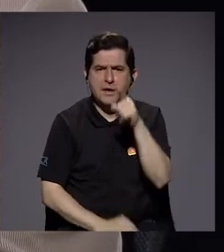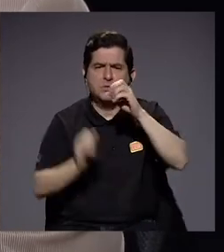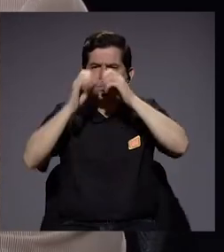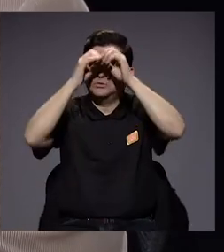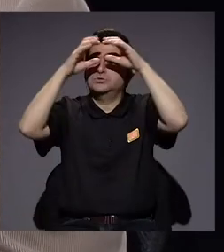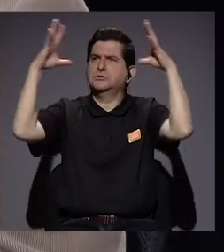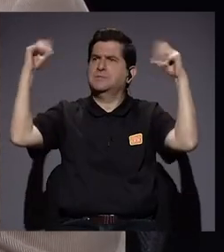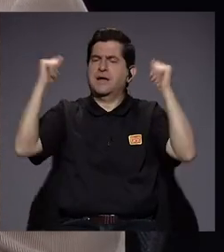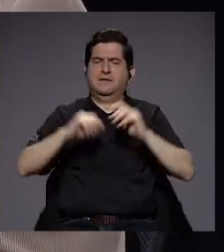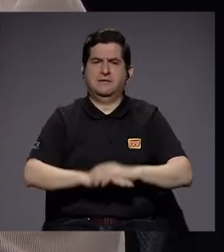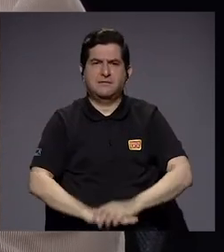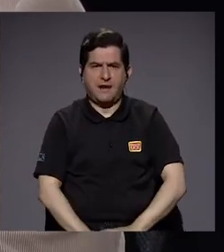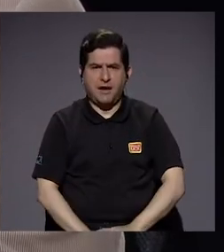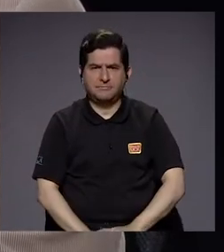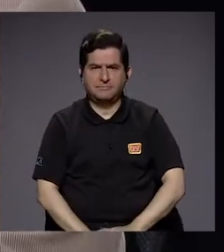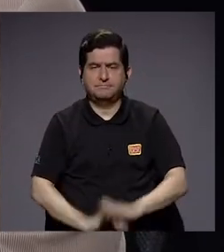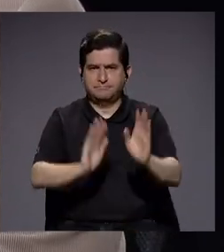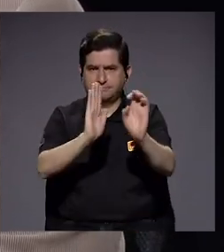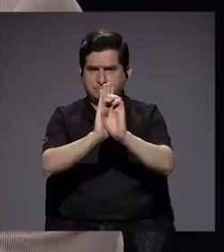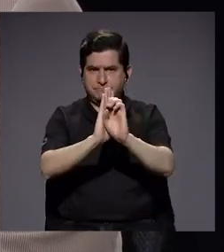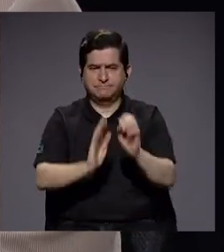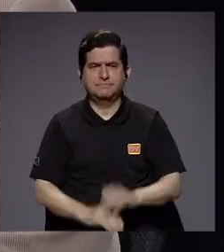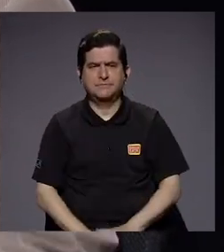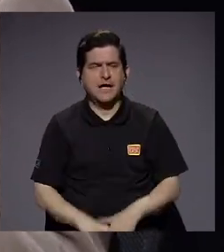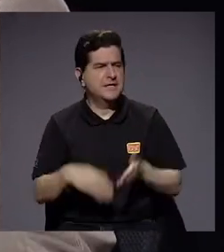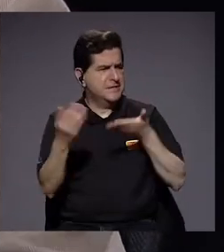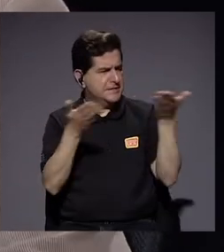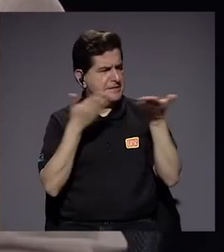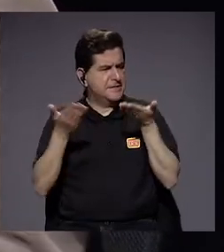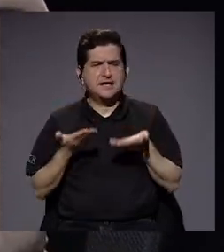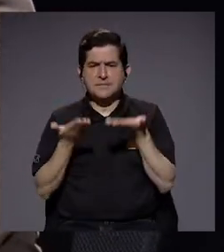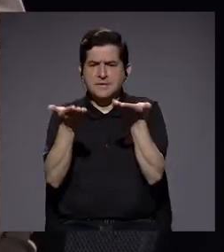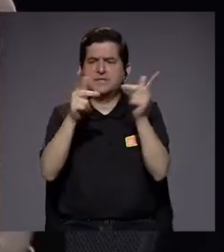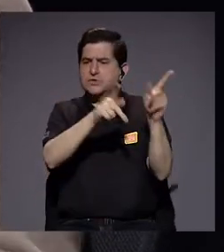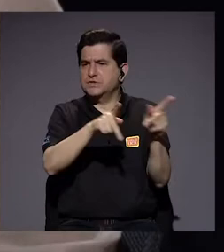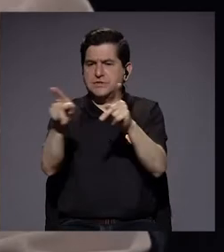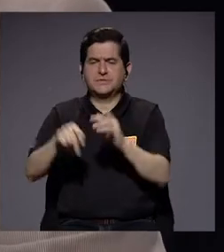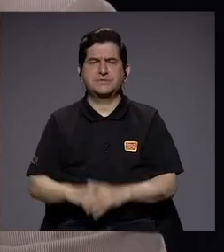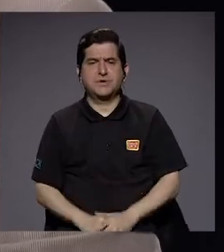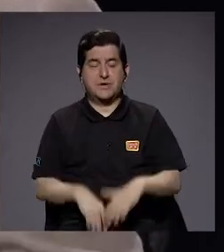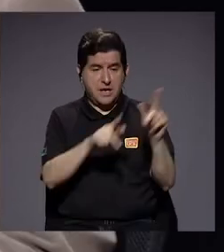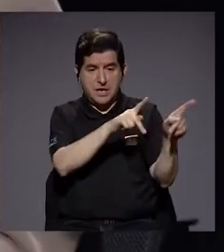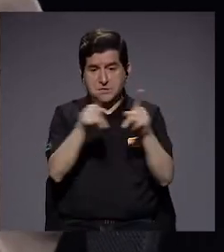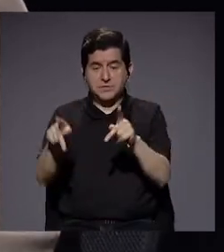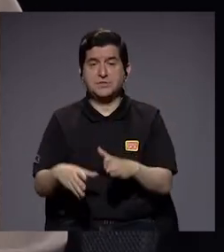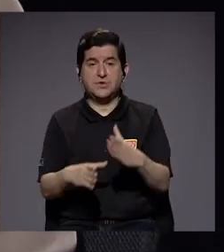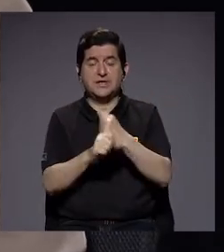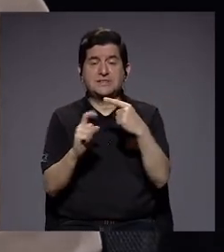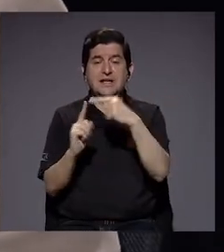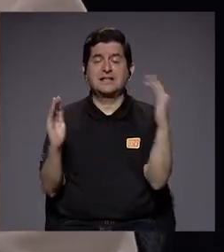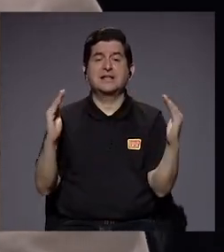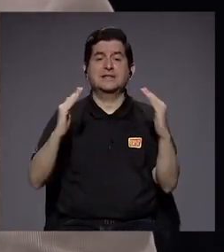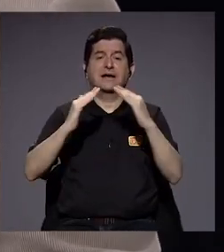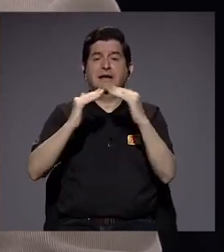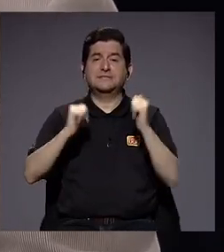imagínese usted que si ponemos, por ejemplo, muchos servicios a disposición de los habitantes van a hacer eso desde sus hogares. Sí.